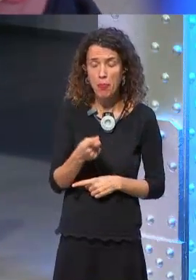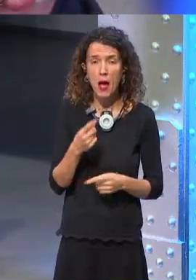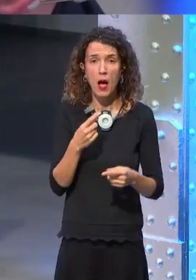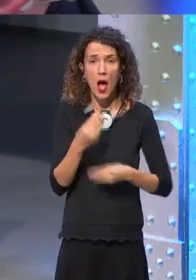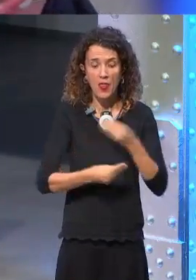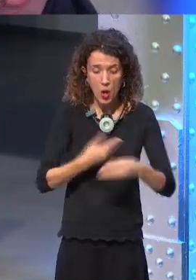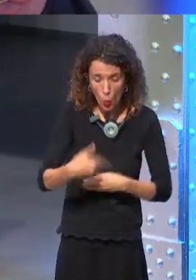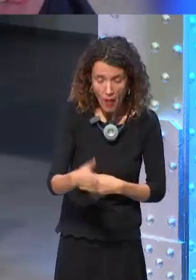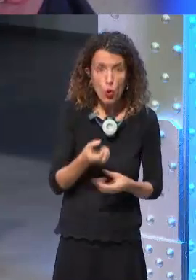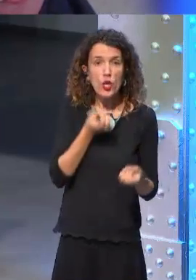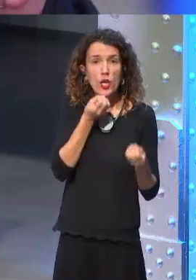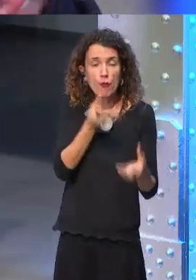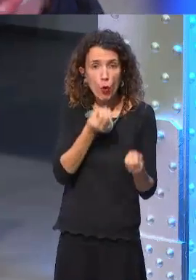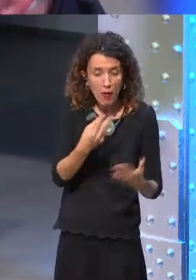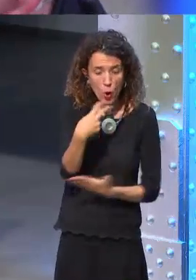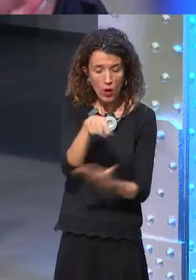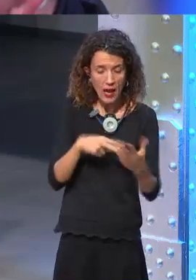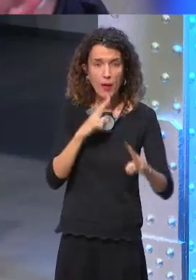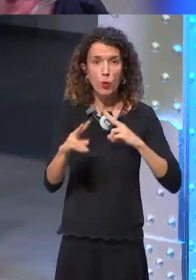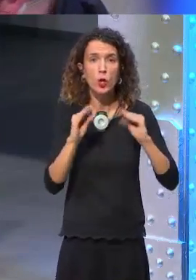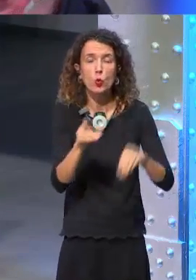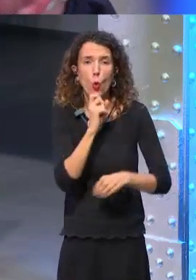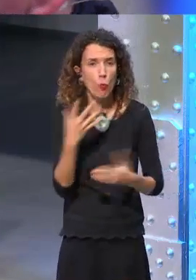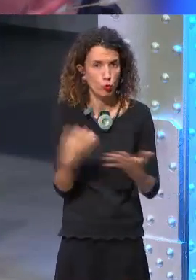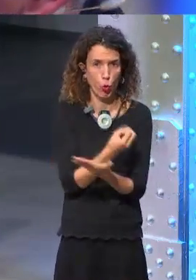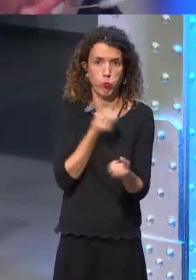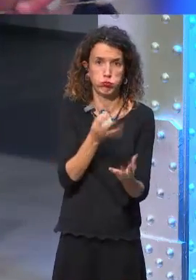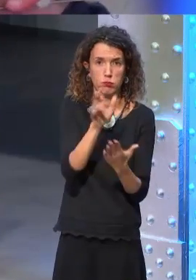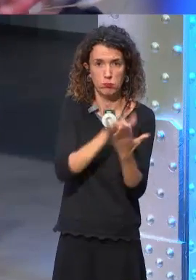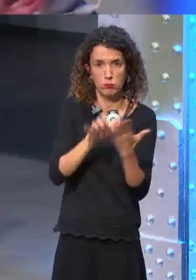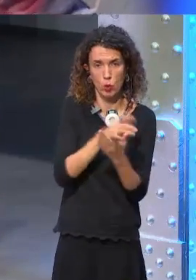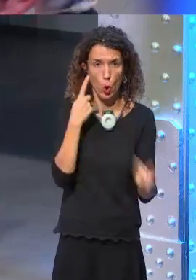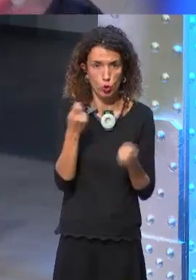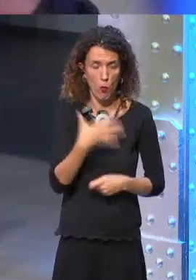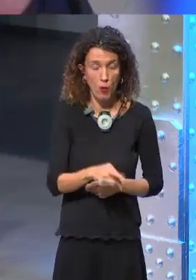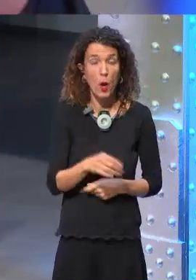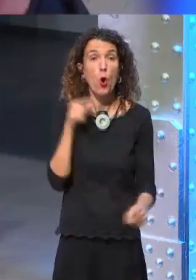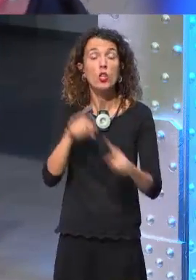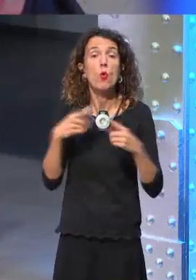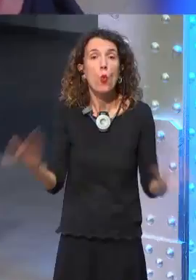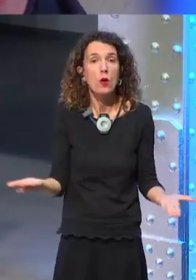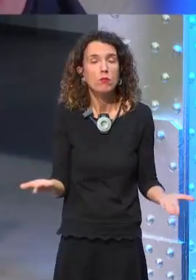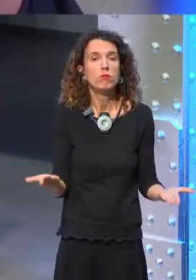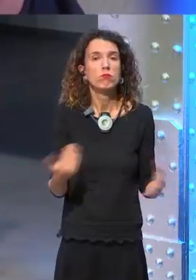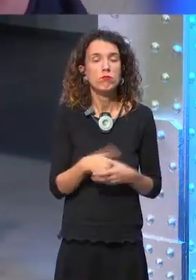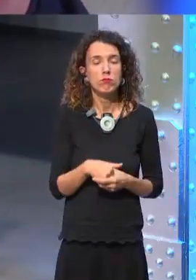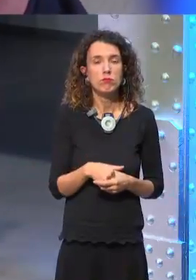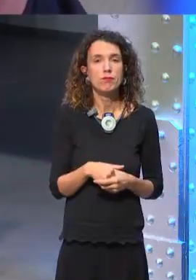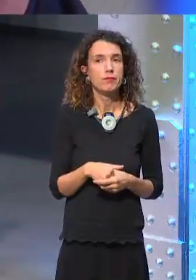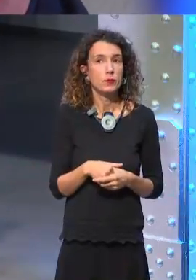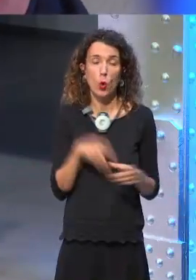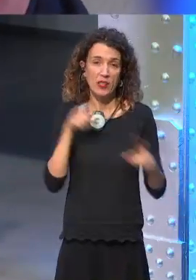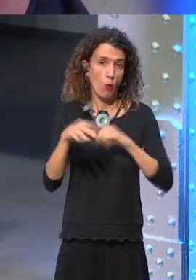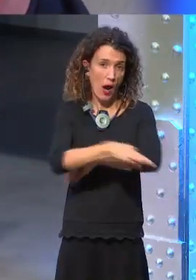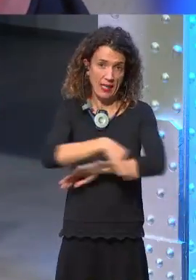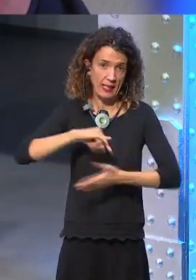hacerlo, qué información leer, cómo reaccionar, etcétera, con el objetivo, con una intención